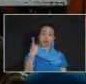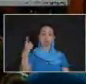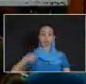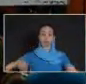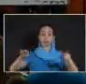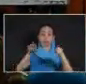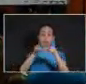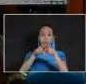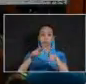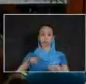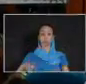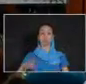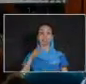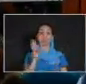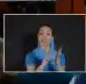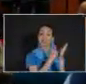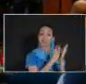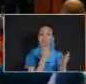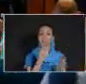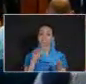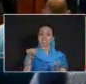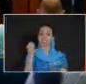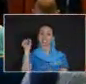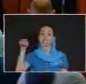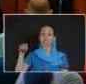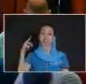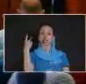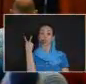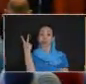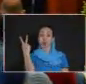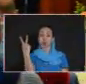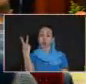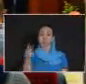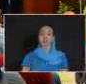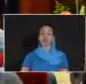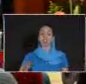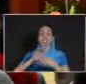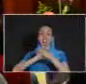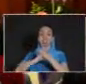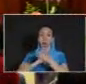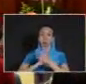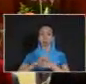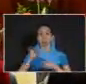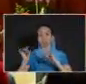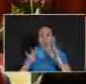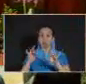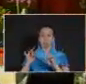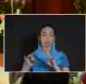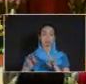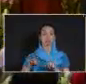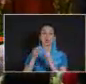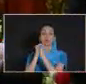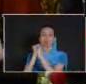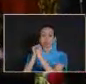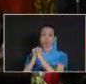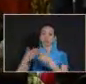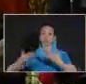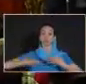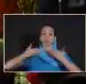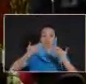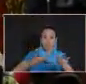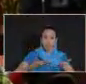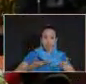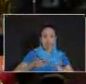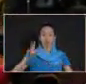que si dos se ponen de acuerdo en algo y lo pedimos, nos va a ser concedido.